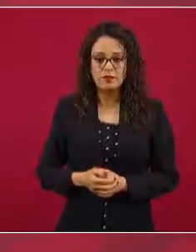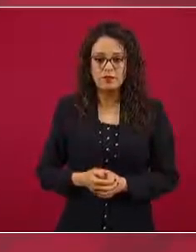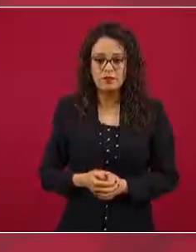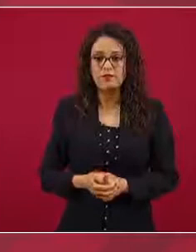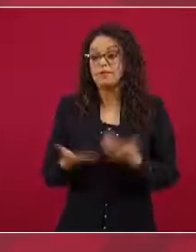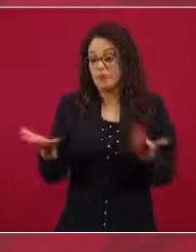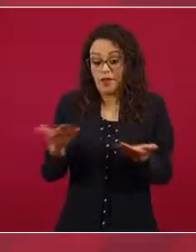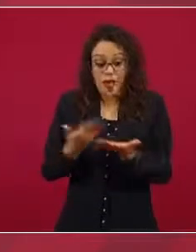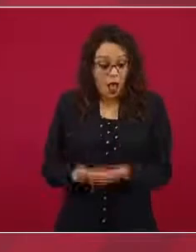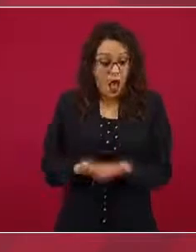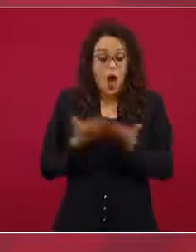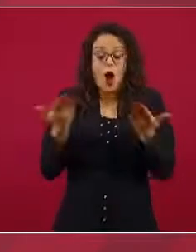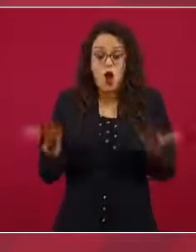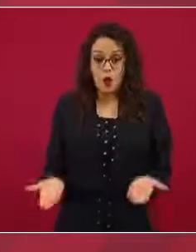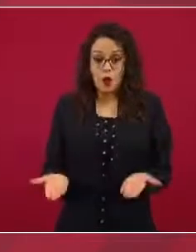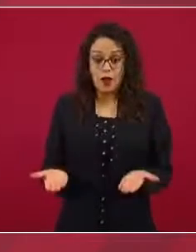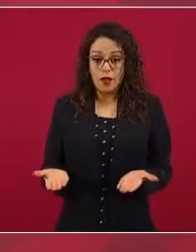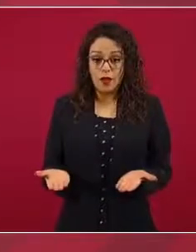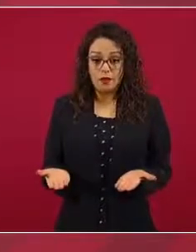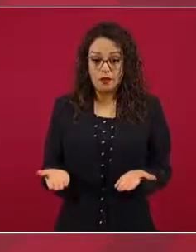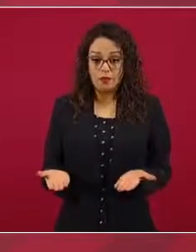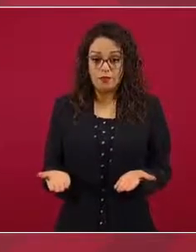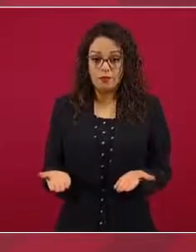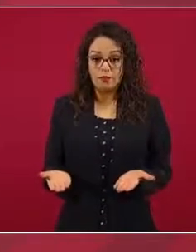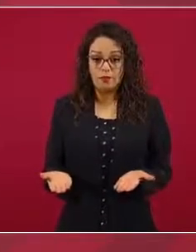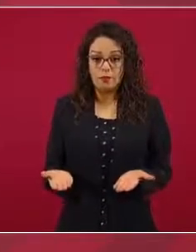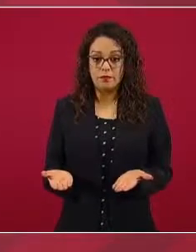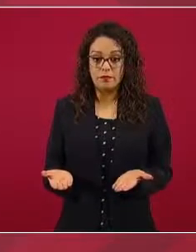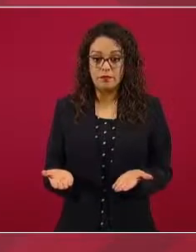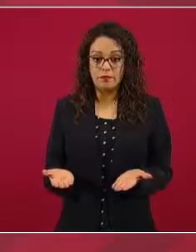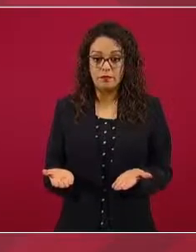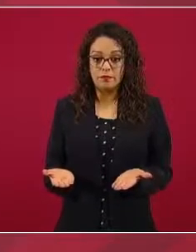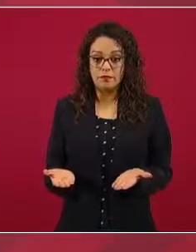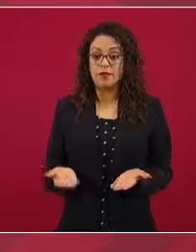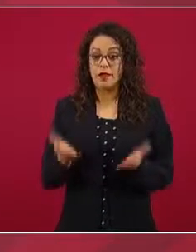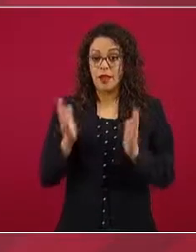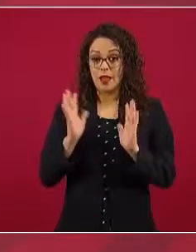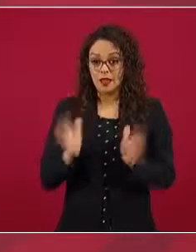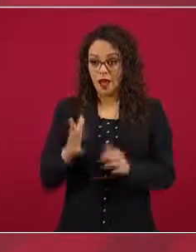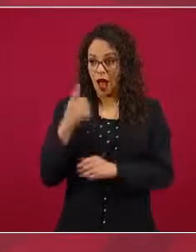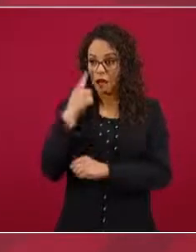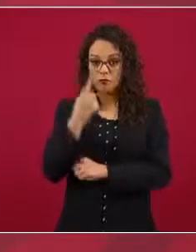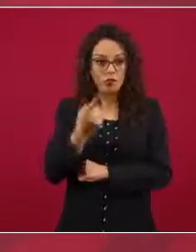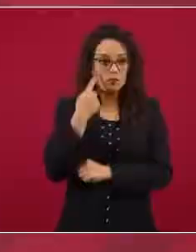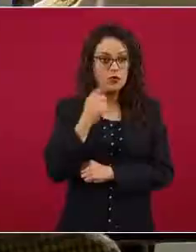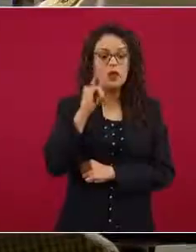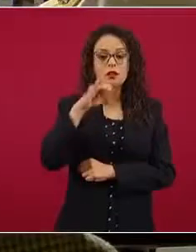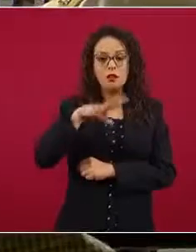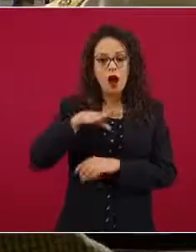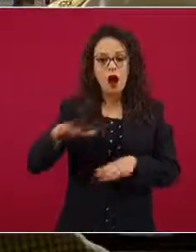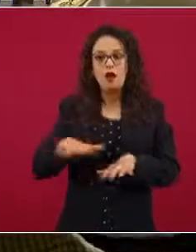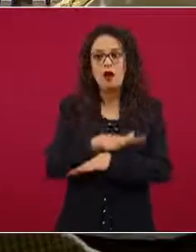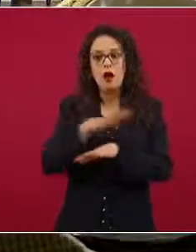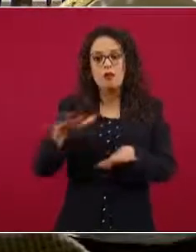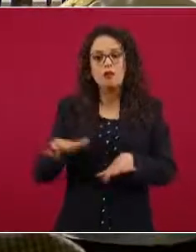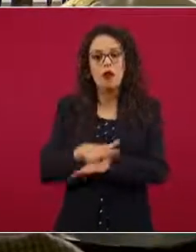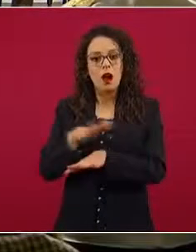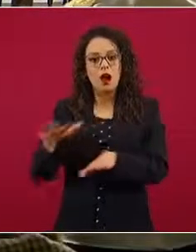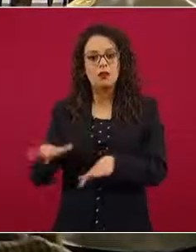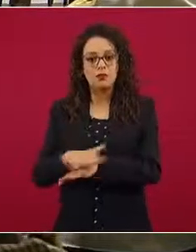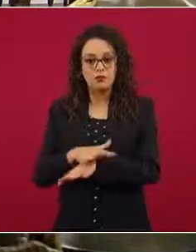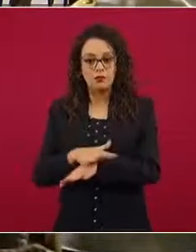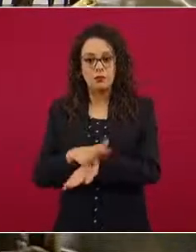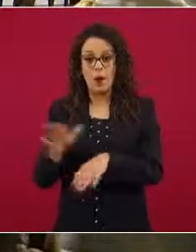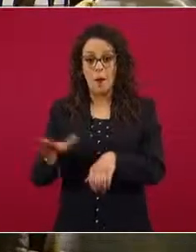ahora, como se están llevando a cabo los cambios, porque pensaban que iba a ser más